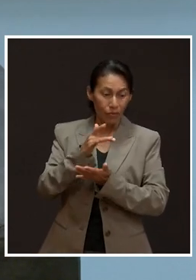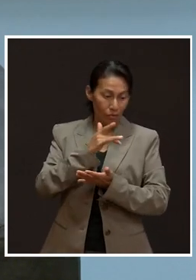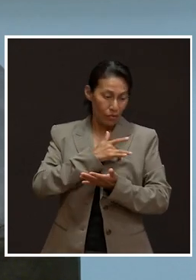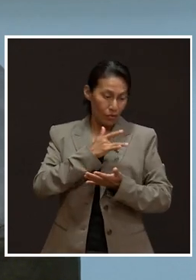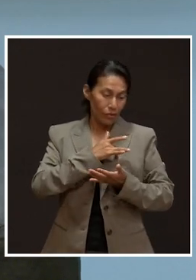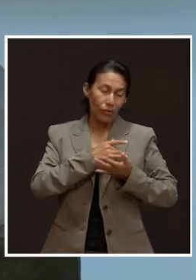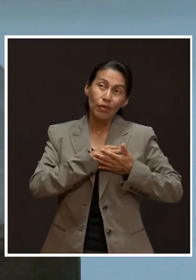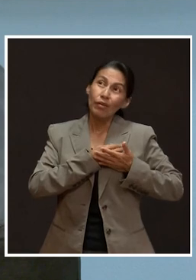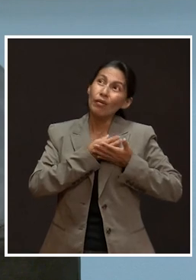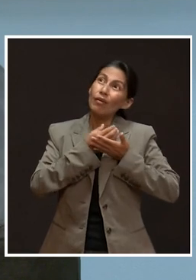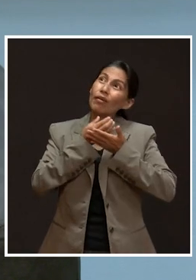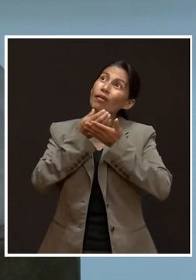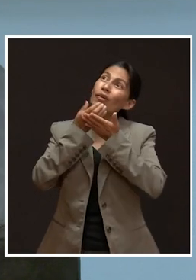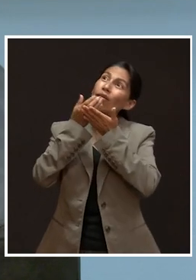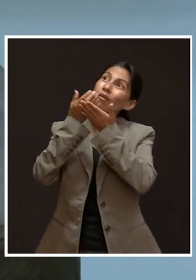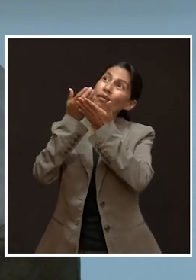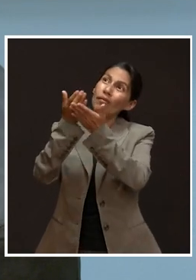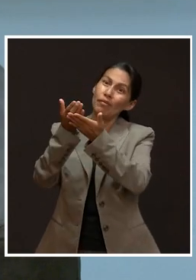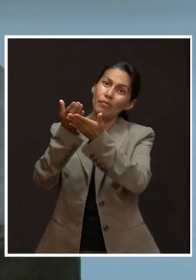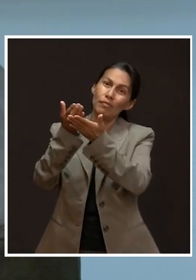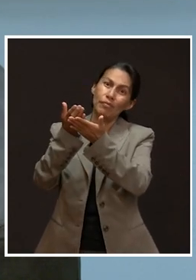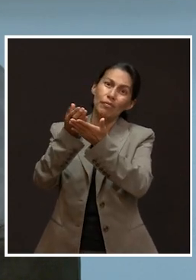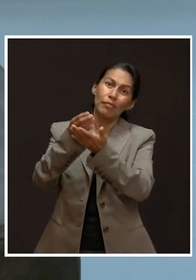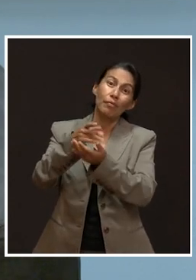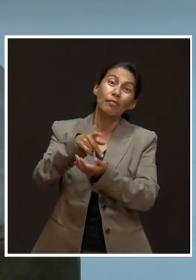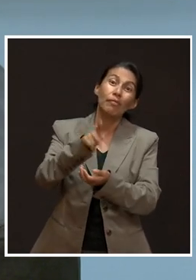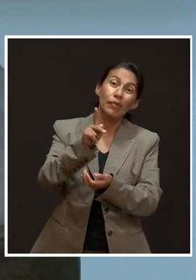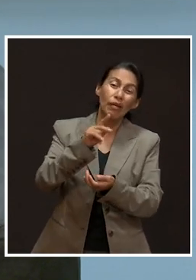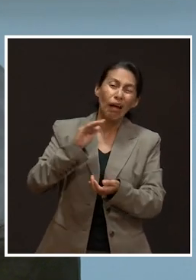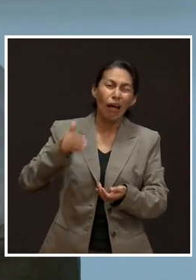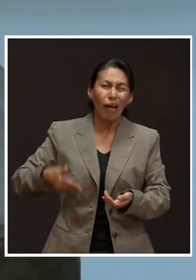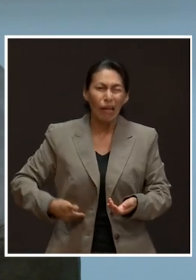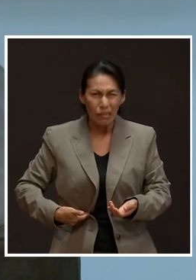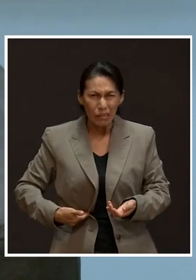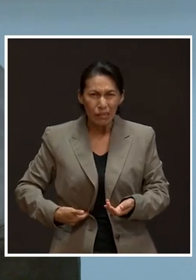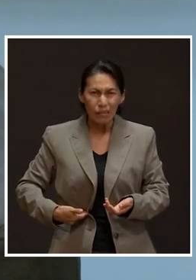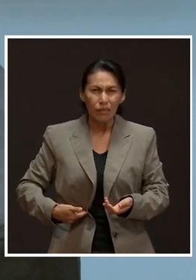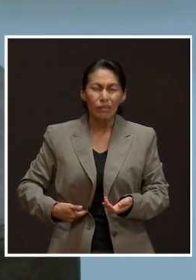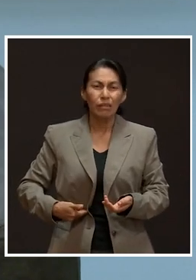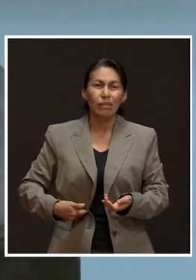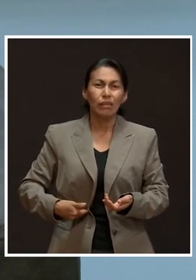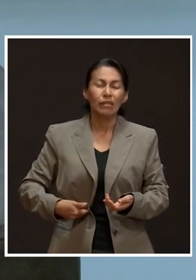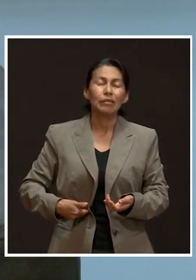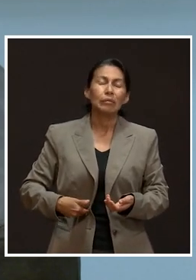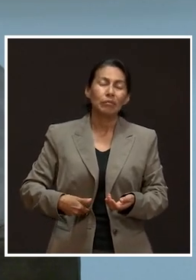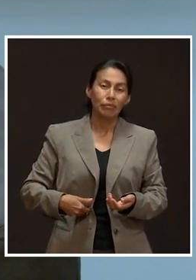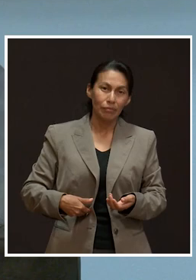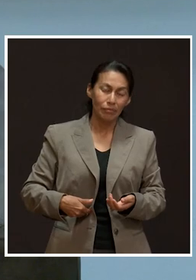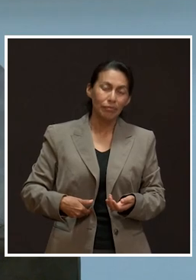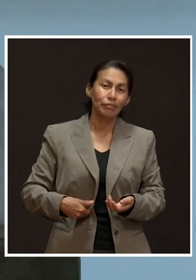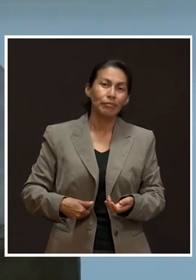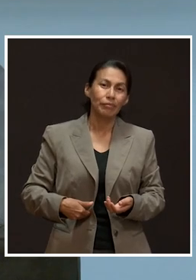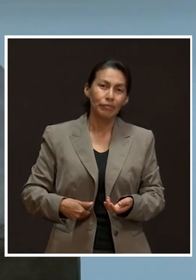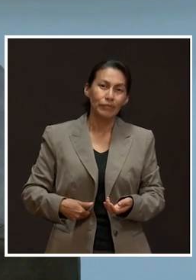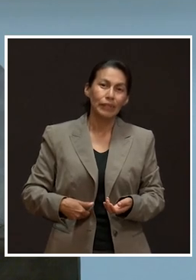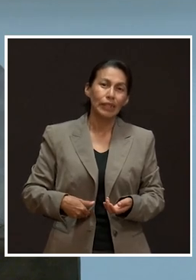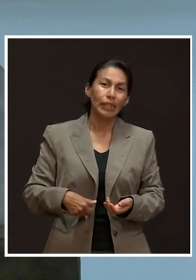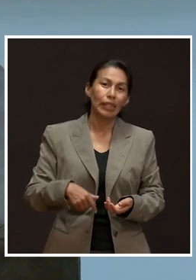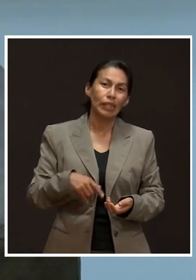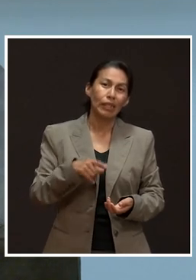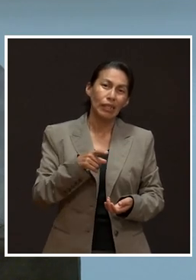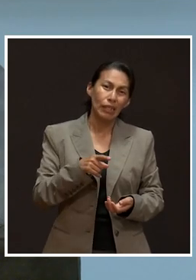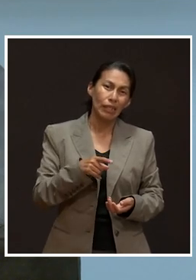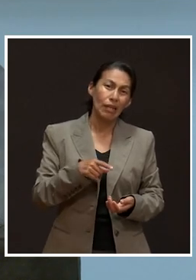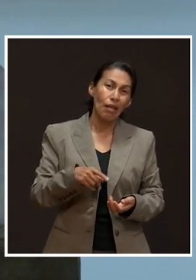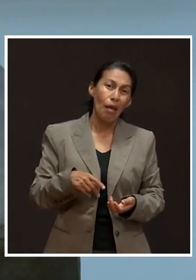de culto divino, él decidió entregar su corazón a Cristo Jesús. Pero tuvo un